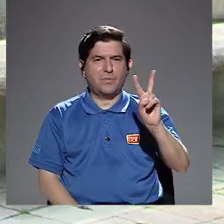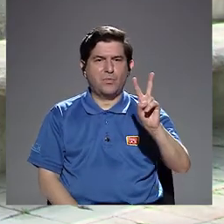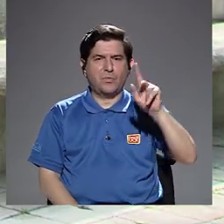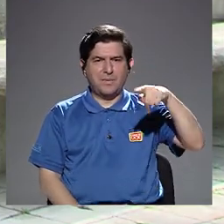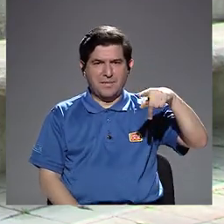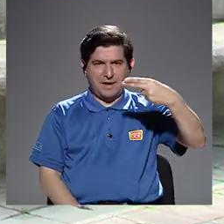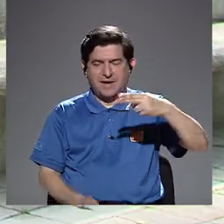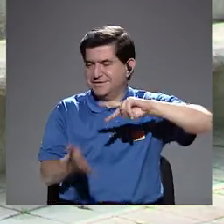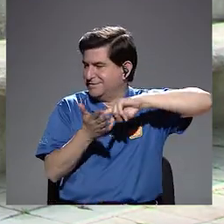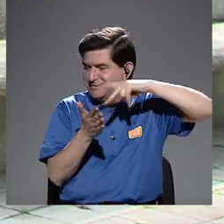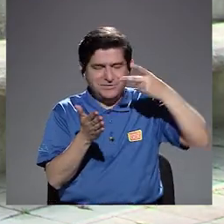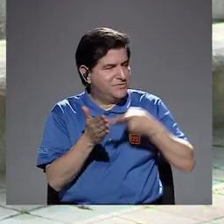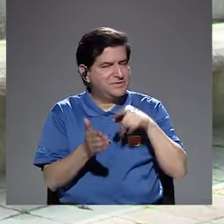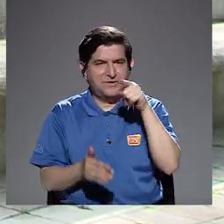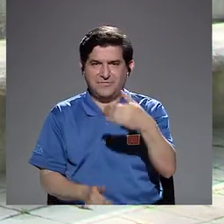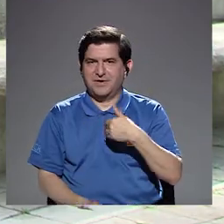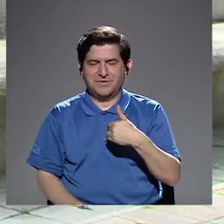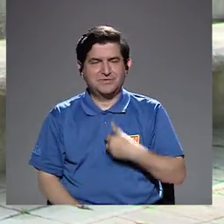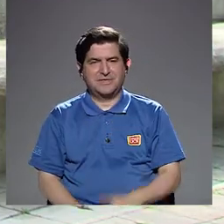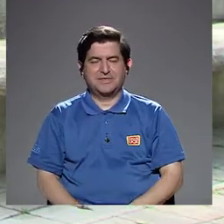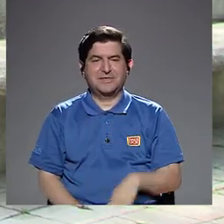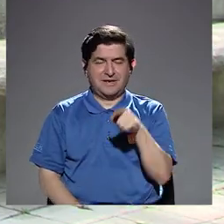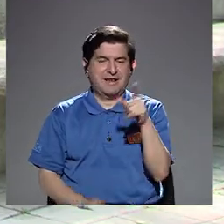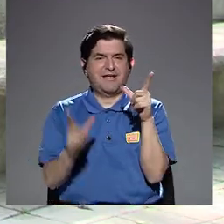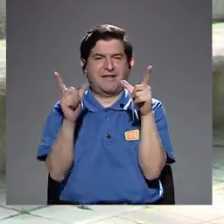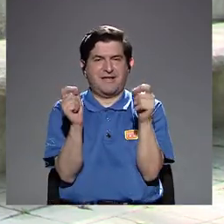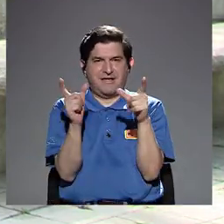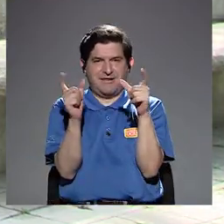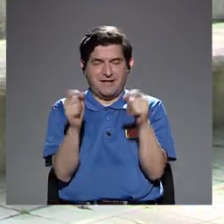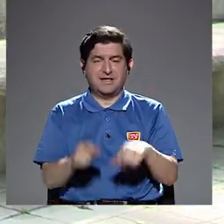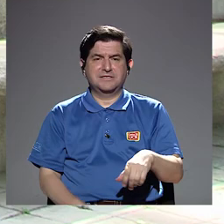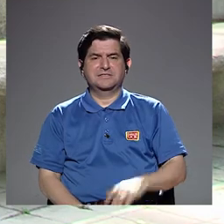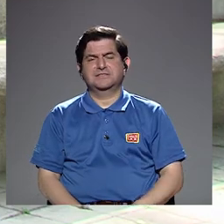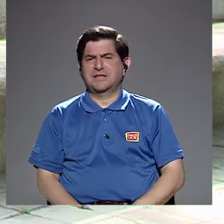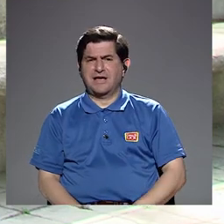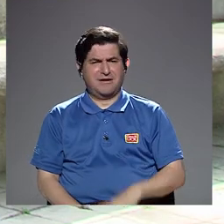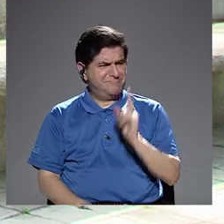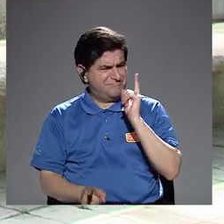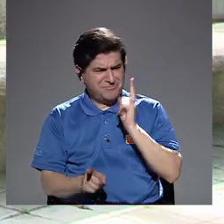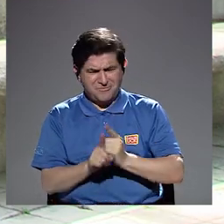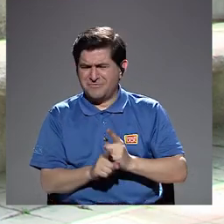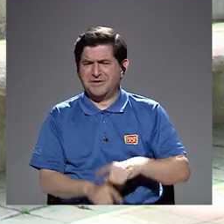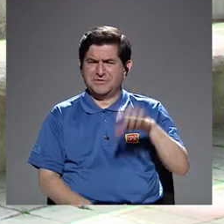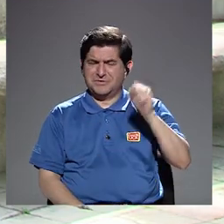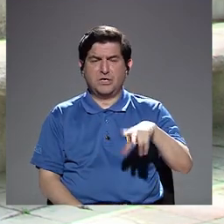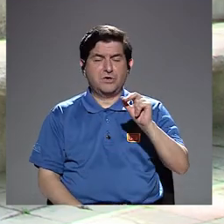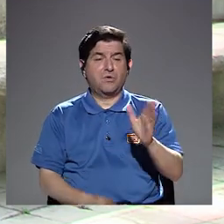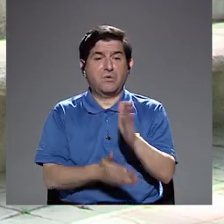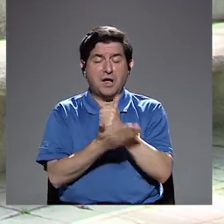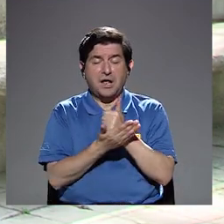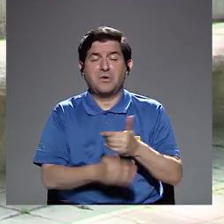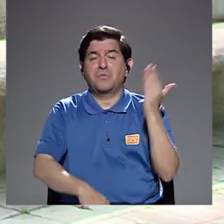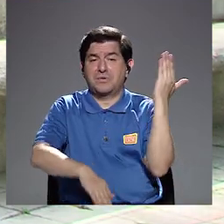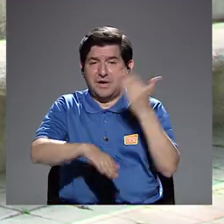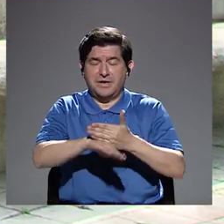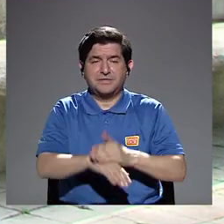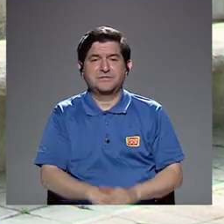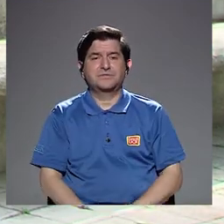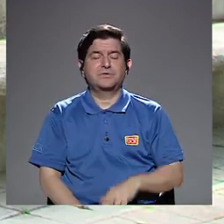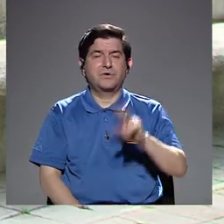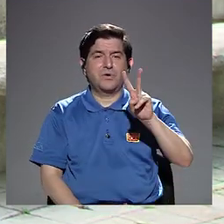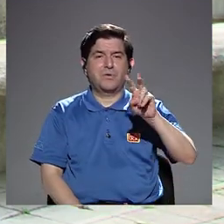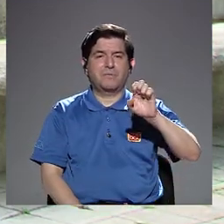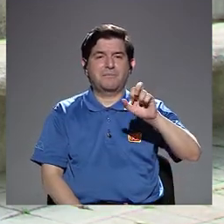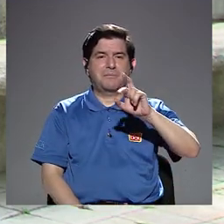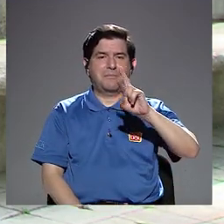del papiloma humano no quiere decir que vas a tener una lesión cancerosa sí o sí, ¿verdad? Entonces hay lesiones verrucosas en